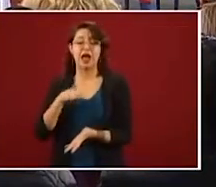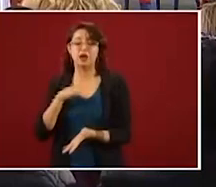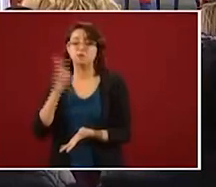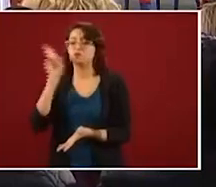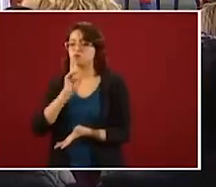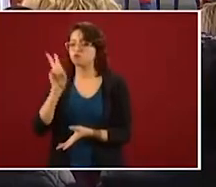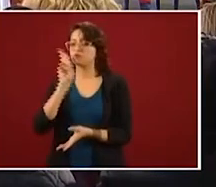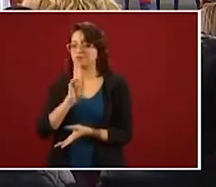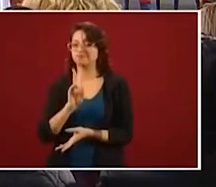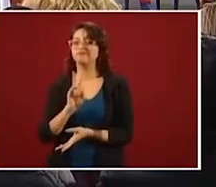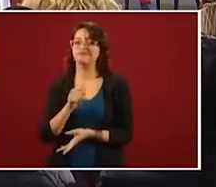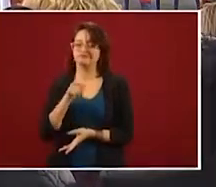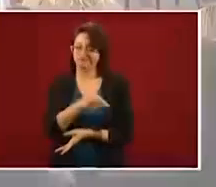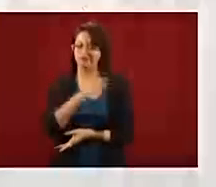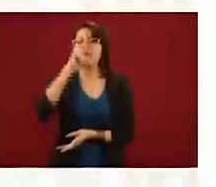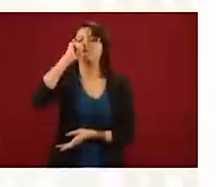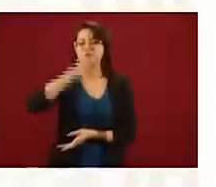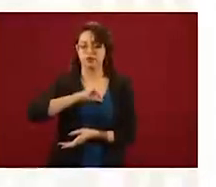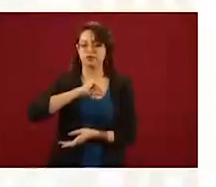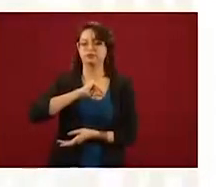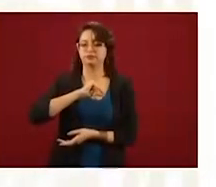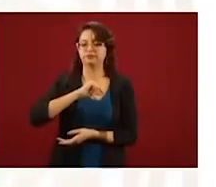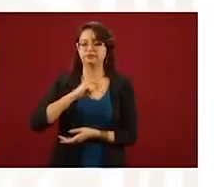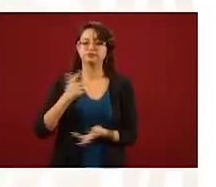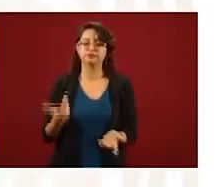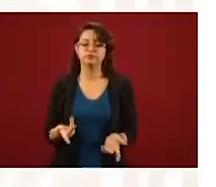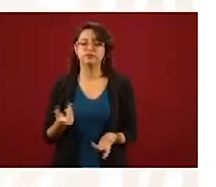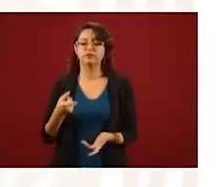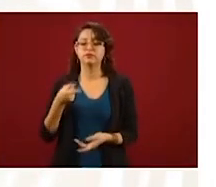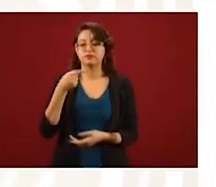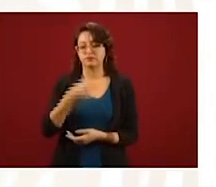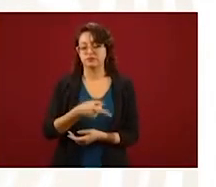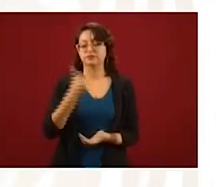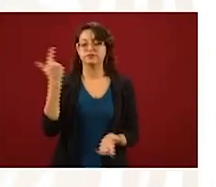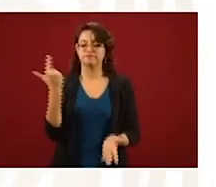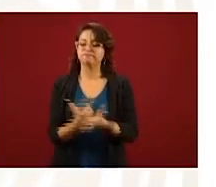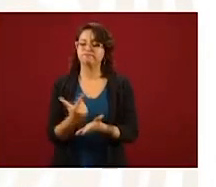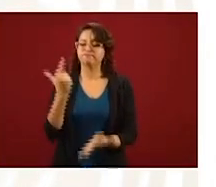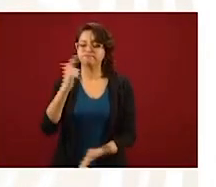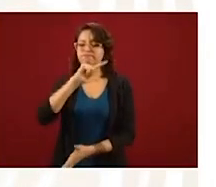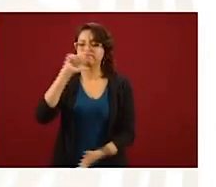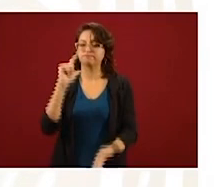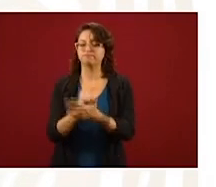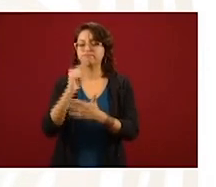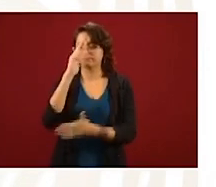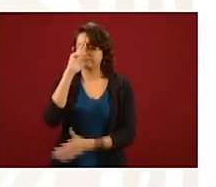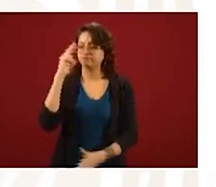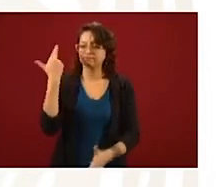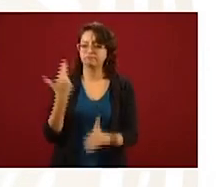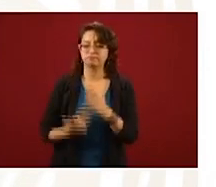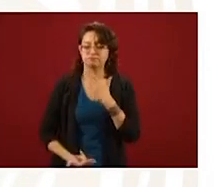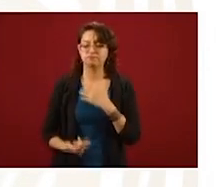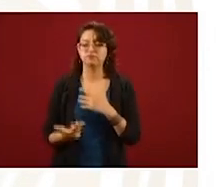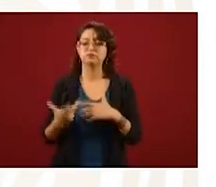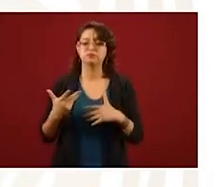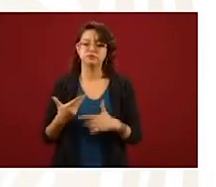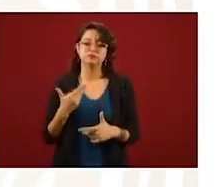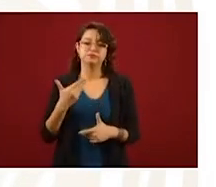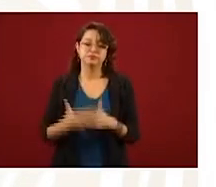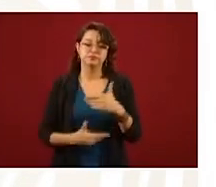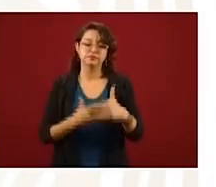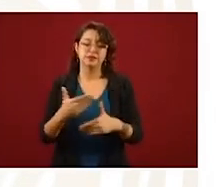falta administrativa, en este caso sería una falta administrativa grave y por lo tanto también tendría que sustanciar